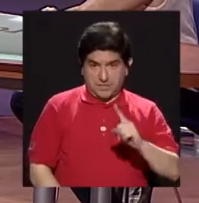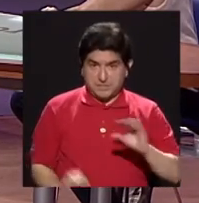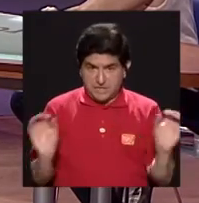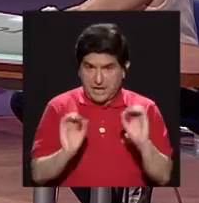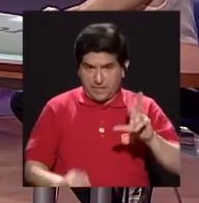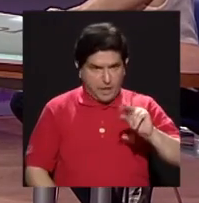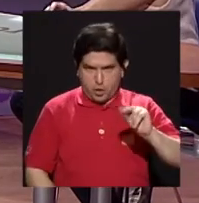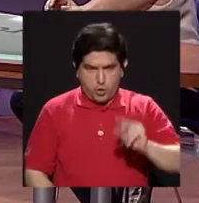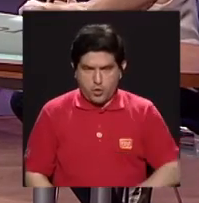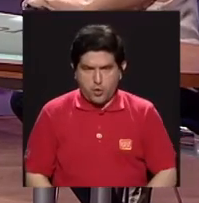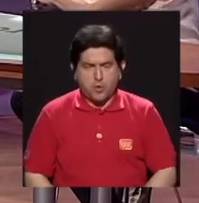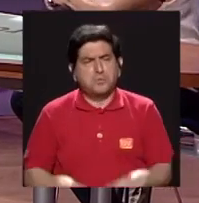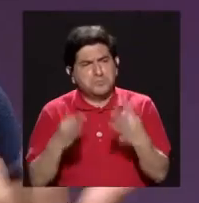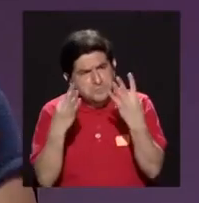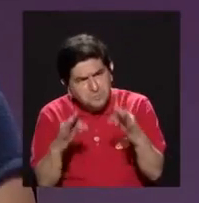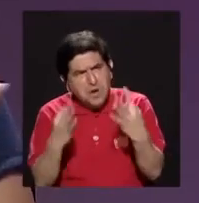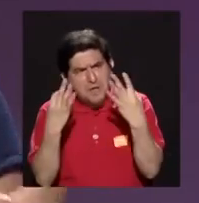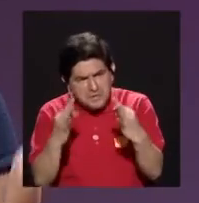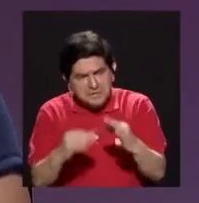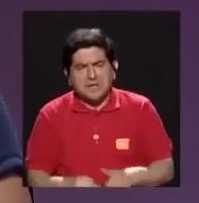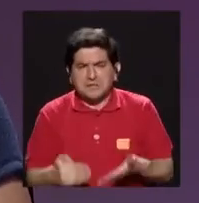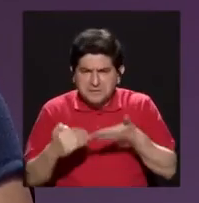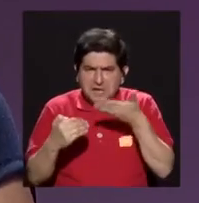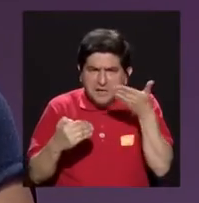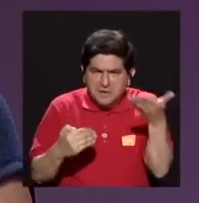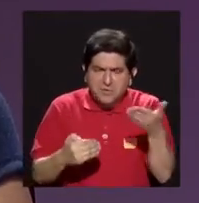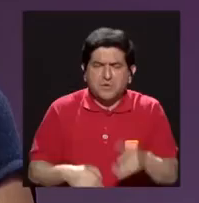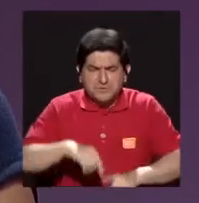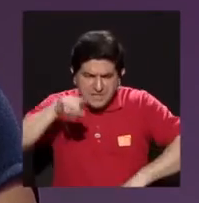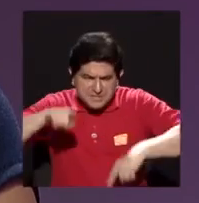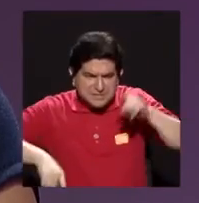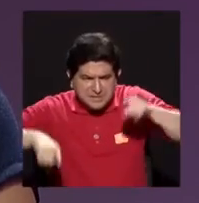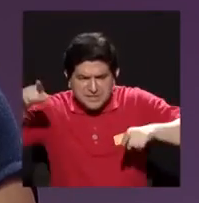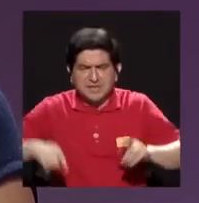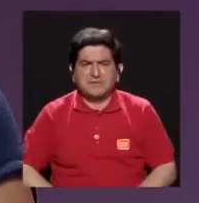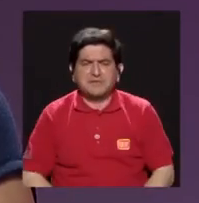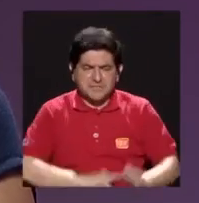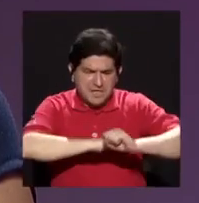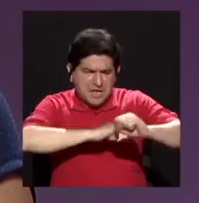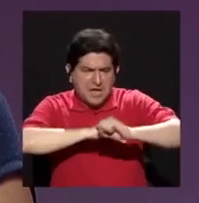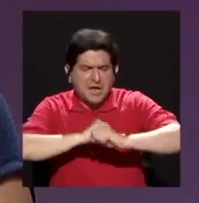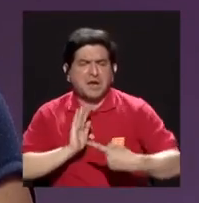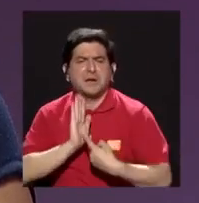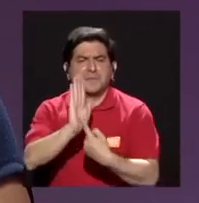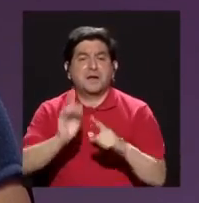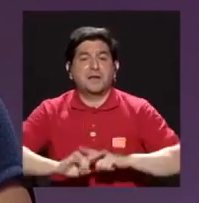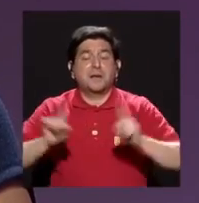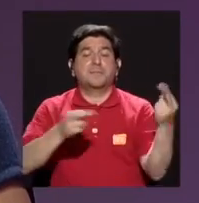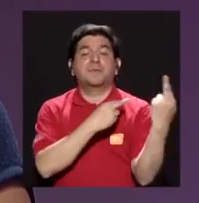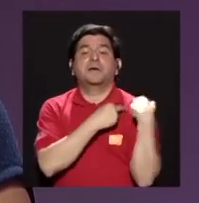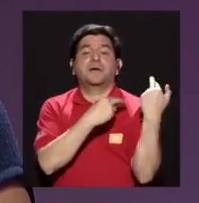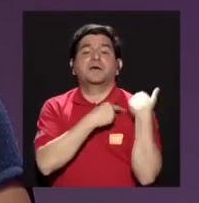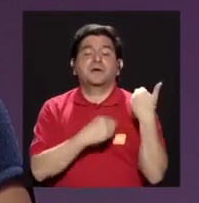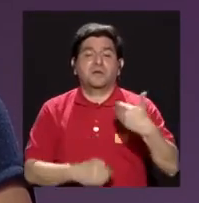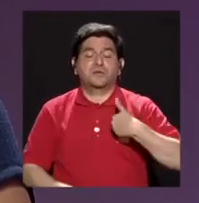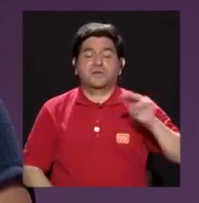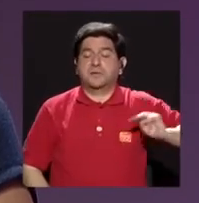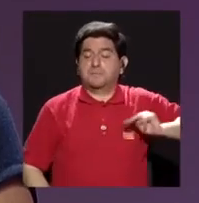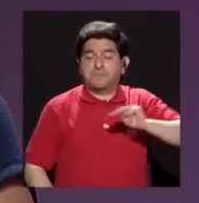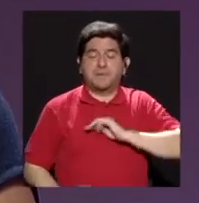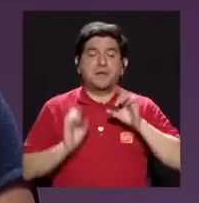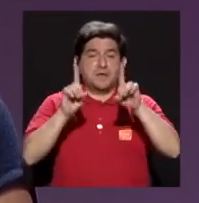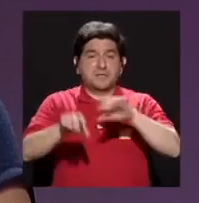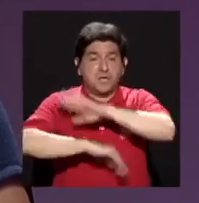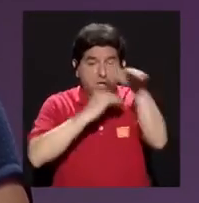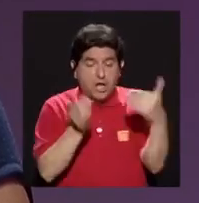puede ensalzar muchas cosas precisamente de esa diversidad a través de campañas, pero la responsabilidad que tiene el Ministerio de Educación para